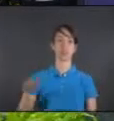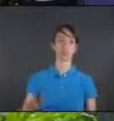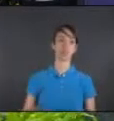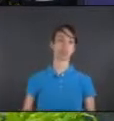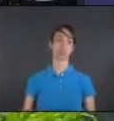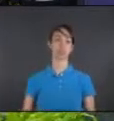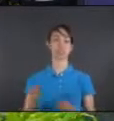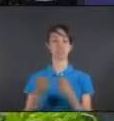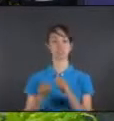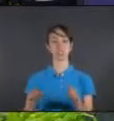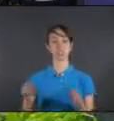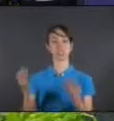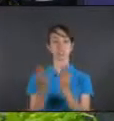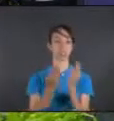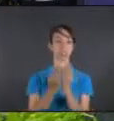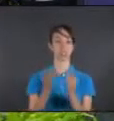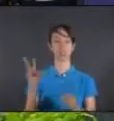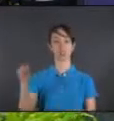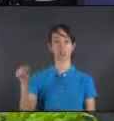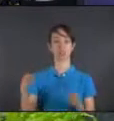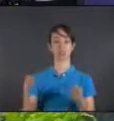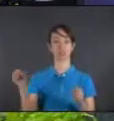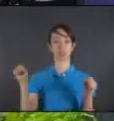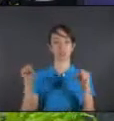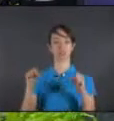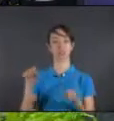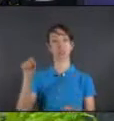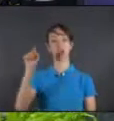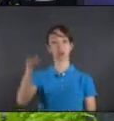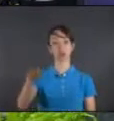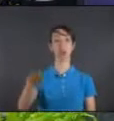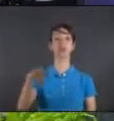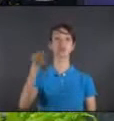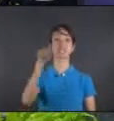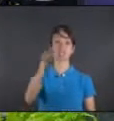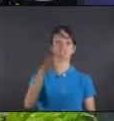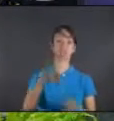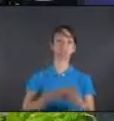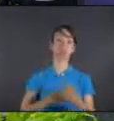Señor. Allá hay un hermano debajo del toldo que está haciendo así.